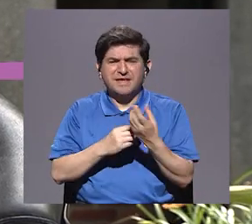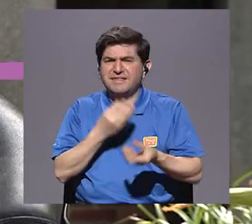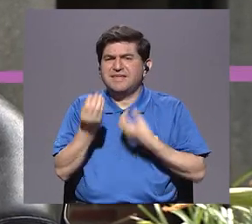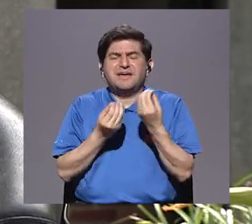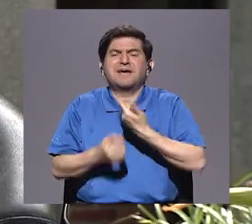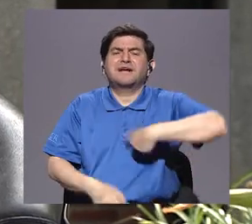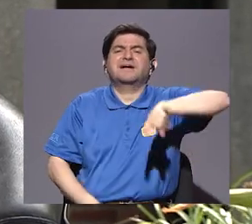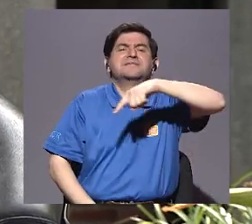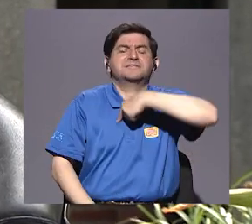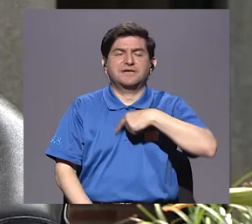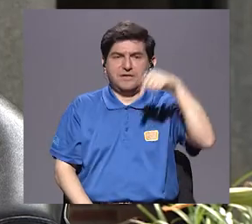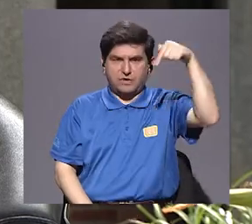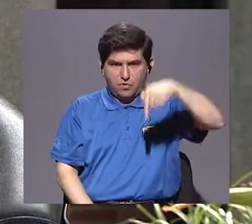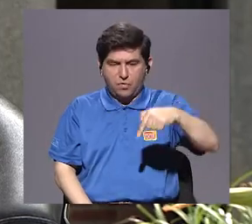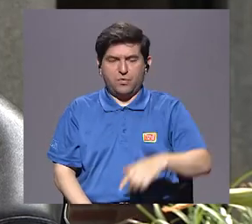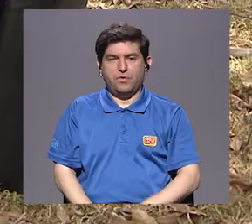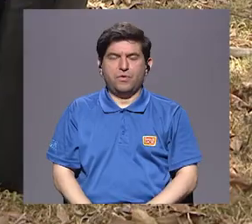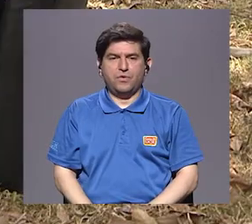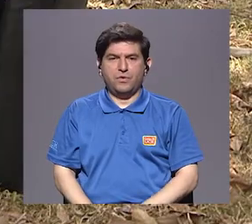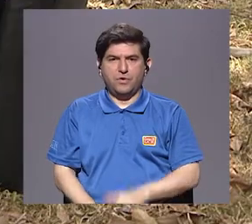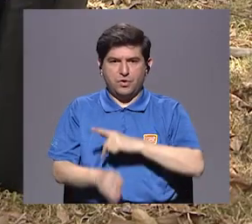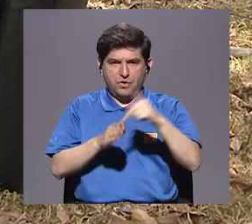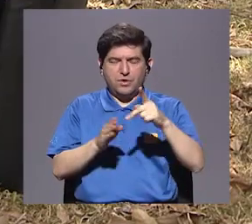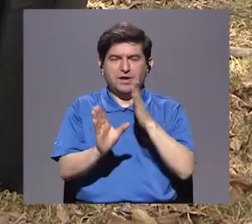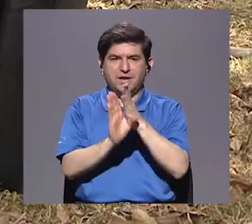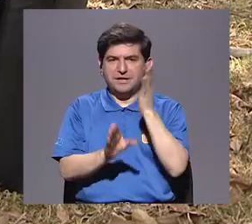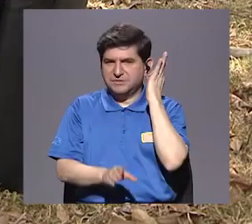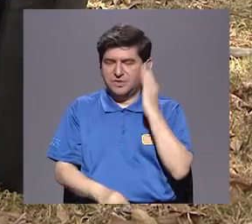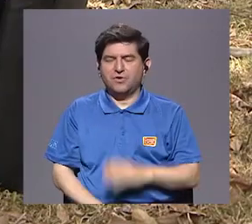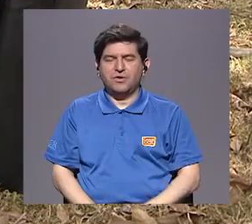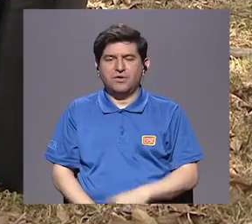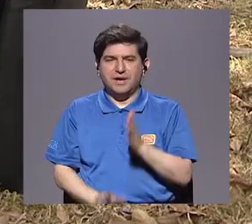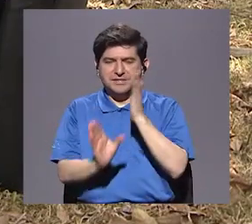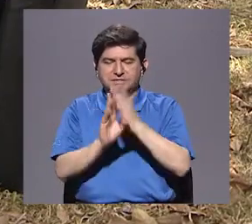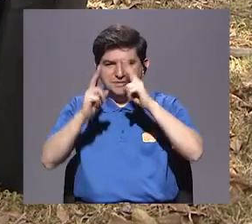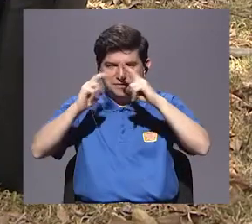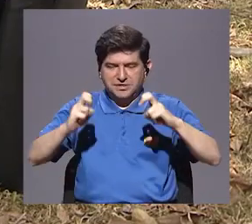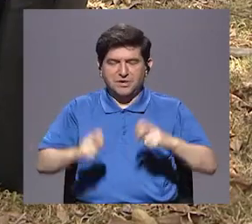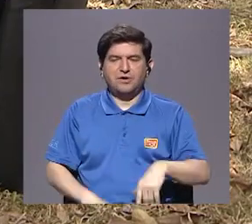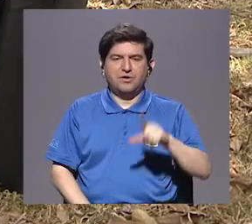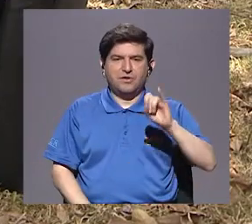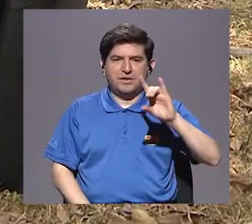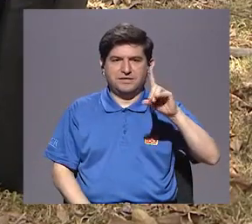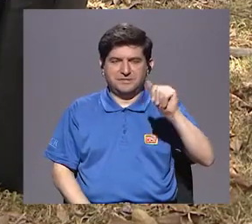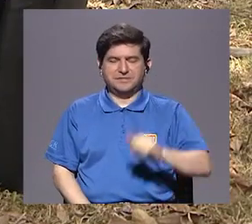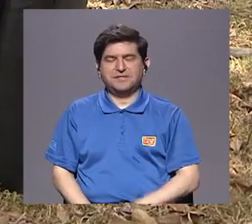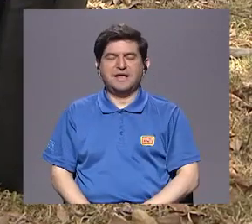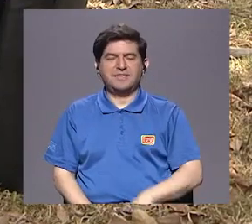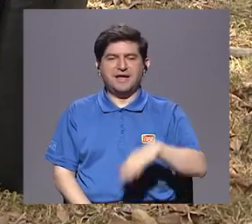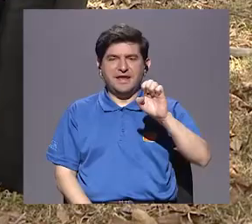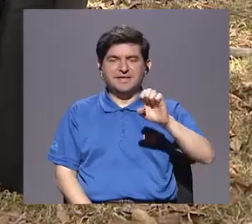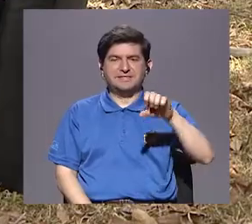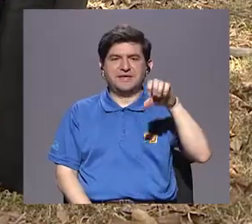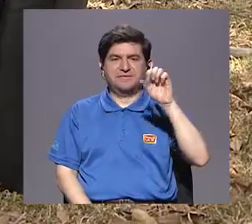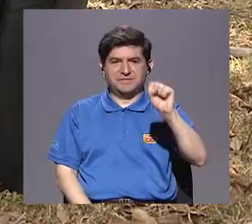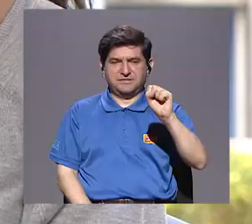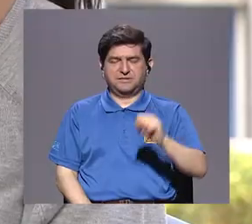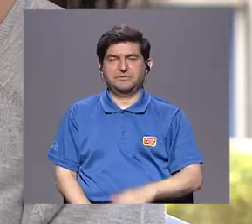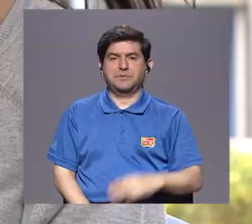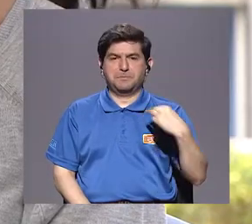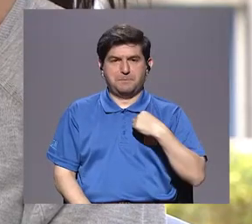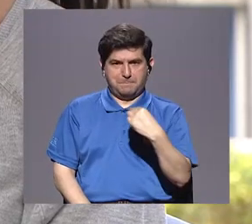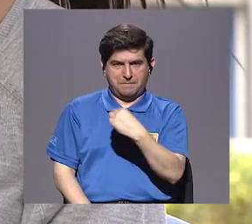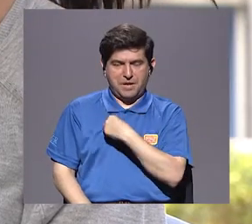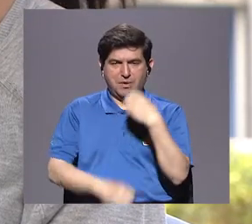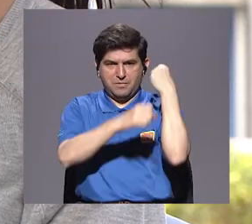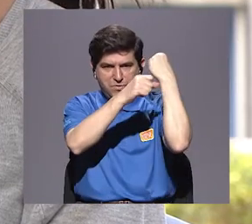podemos hacer. Por eso está con nosotros hoy la profesional psicóloga y psicoanalista, licenciada Elizabeth Seward. Ella es